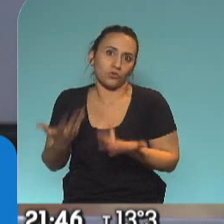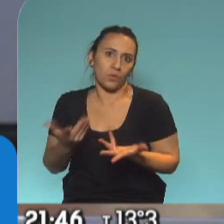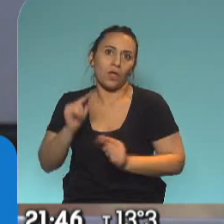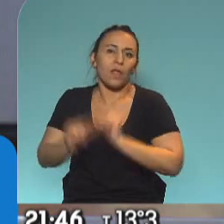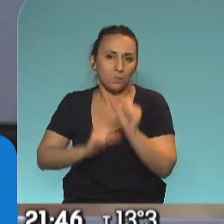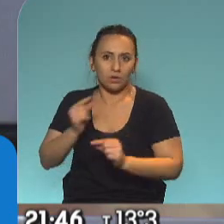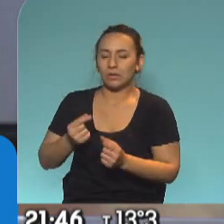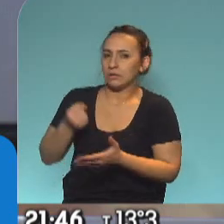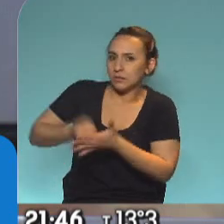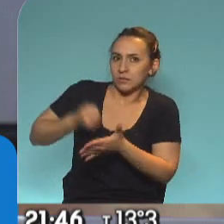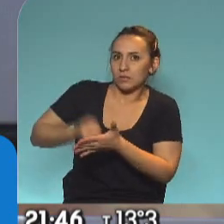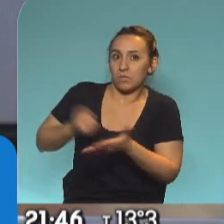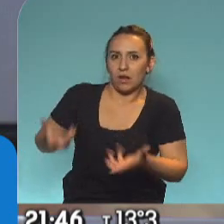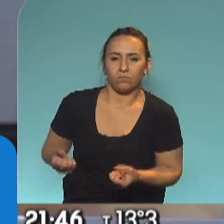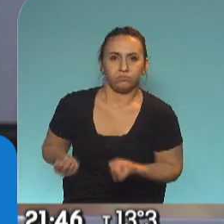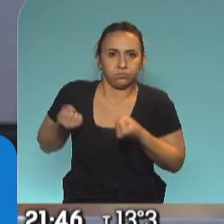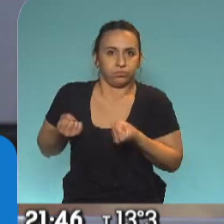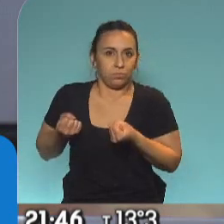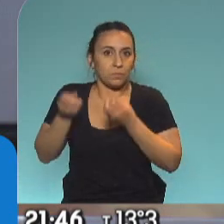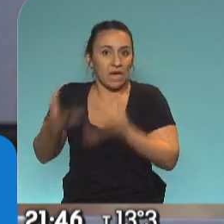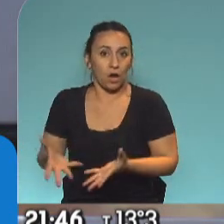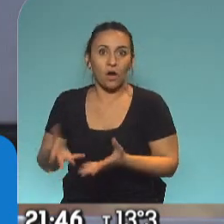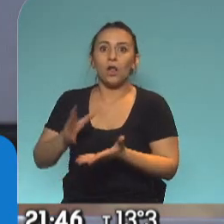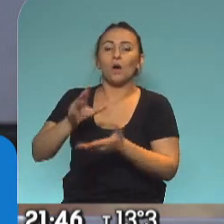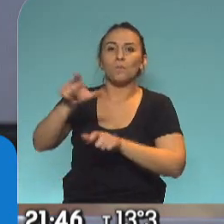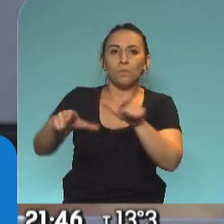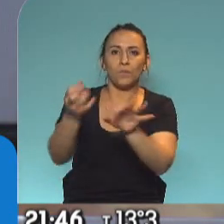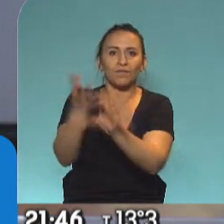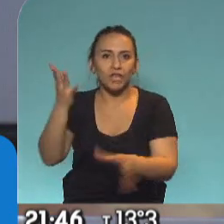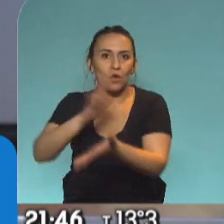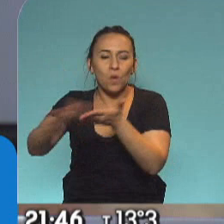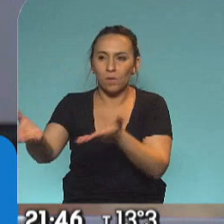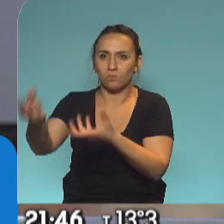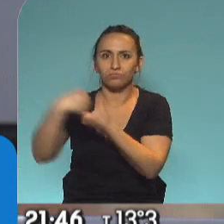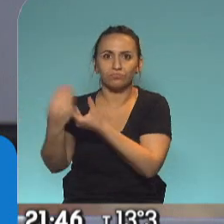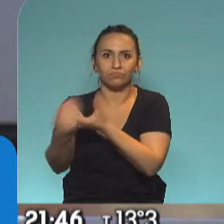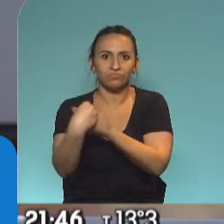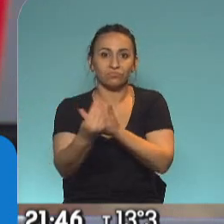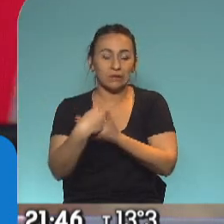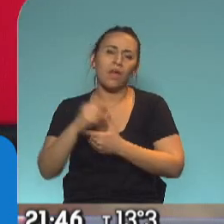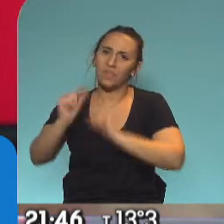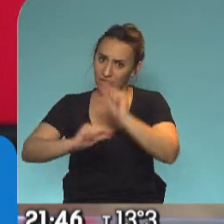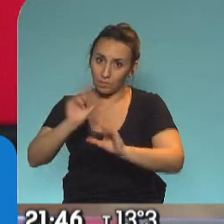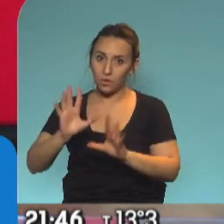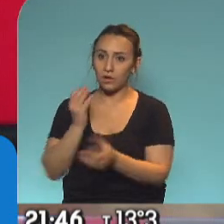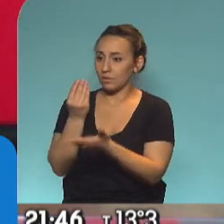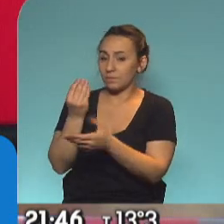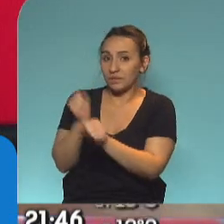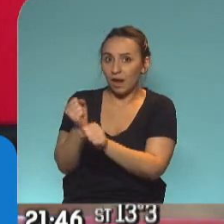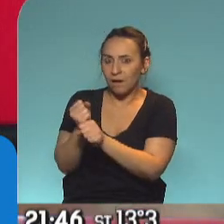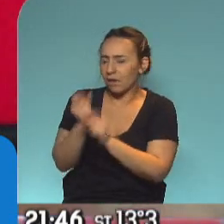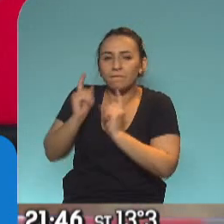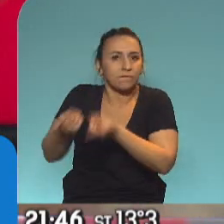esa planta, de incorporar nuevos profesionales, lo vamos haciendo como podemos, sostenemos el trabajo desde luego